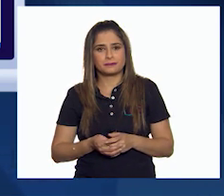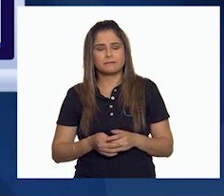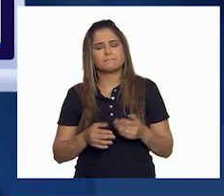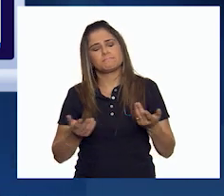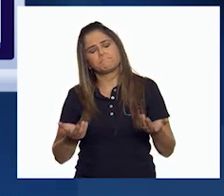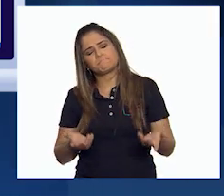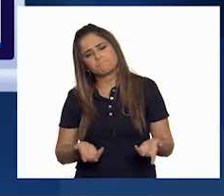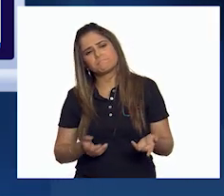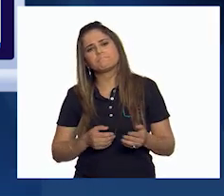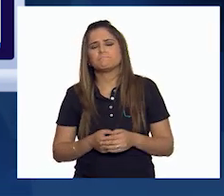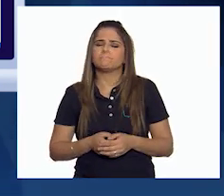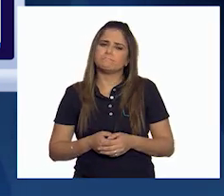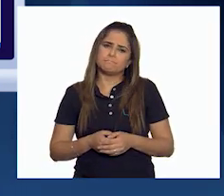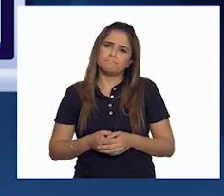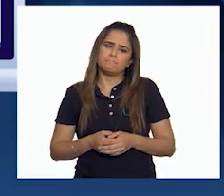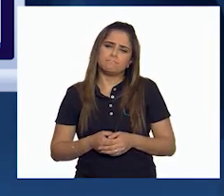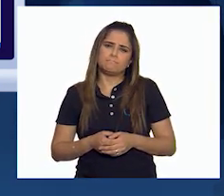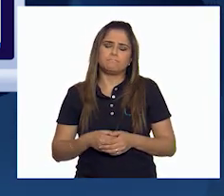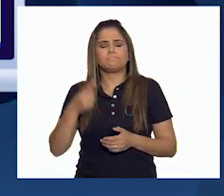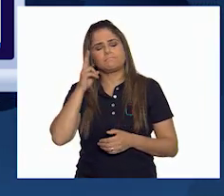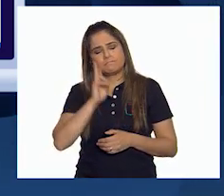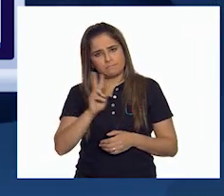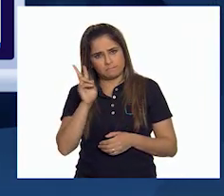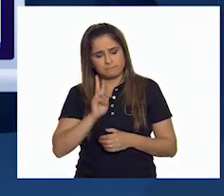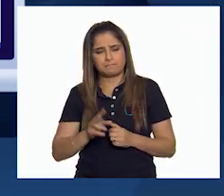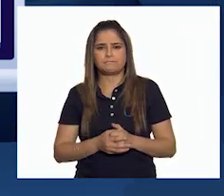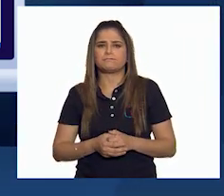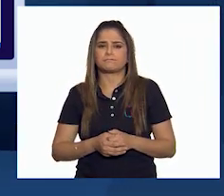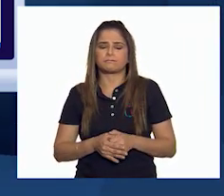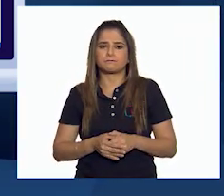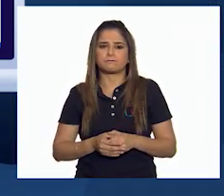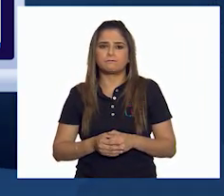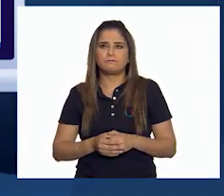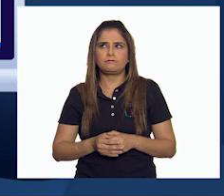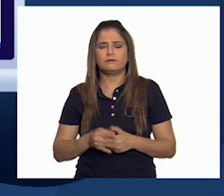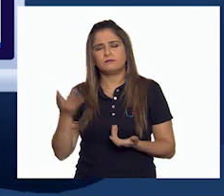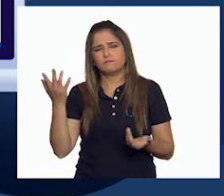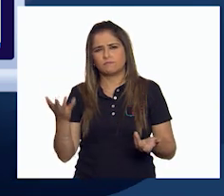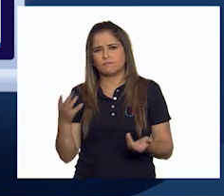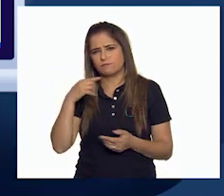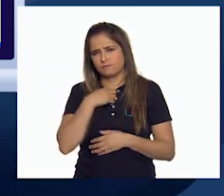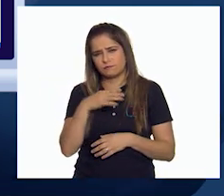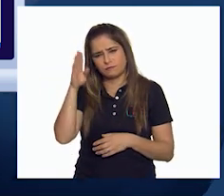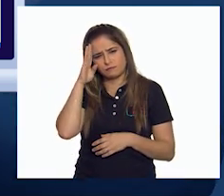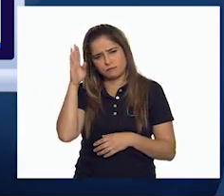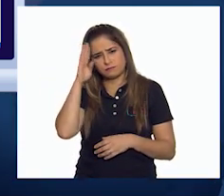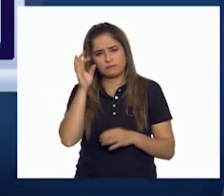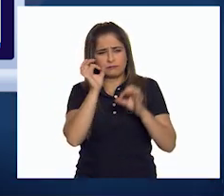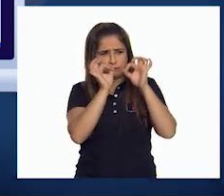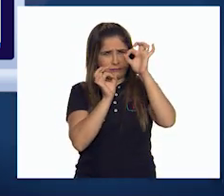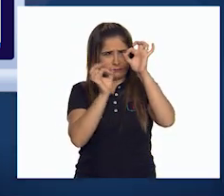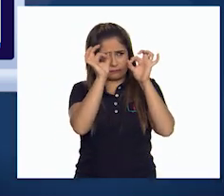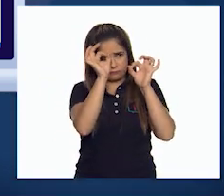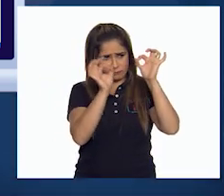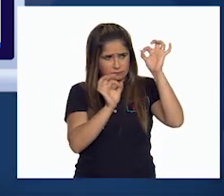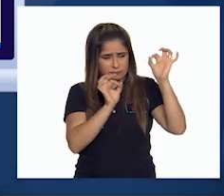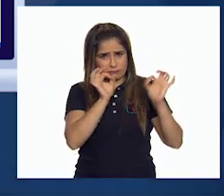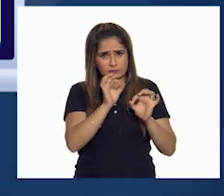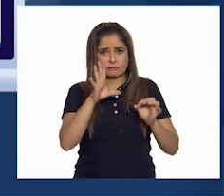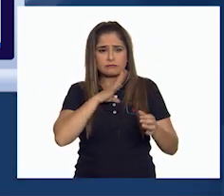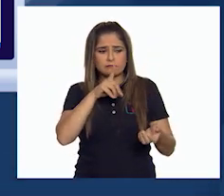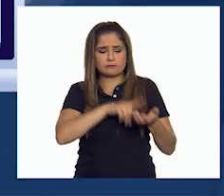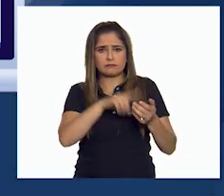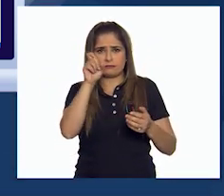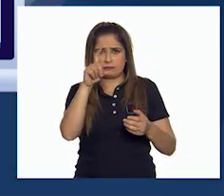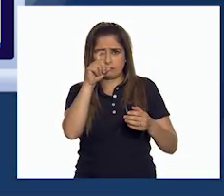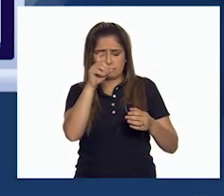Bueno, pues, a ver, creo que si cada trío de bolitas representan una molécula de